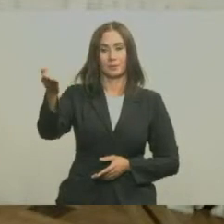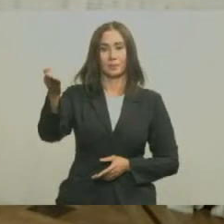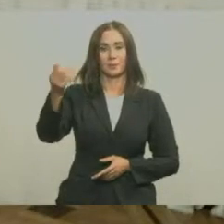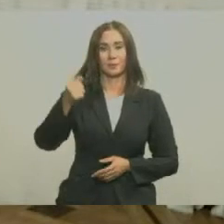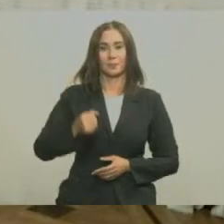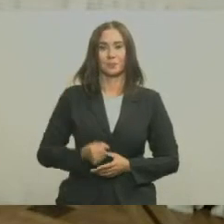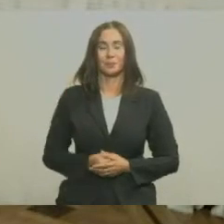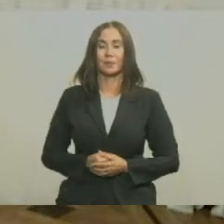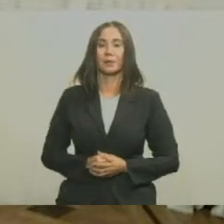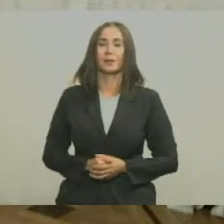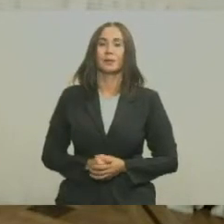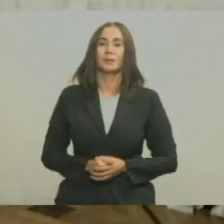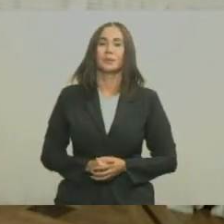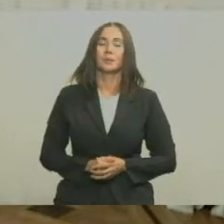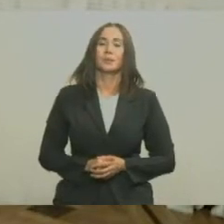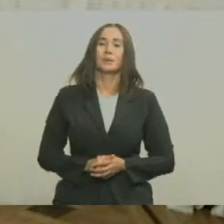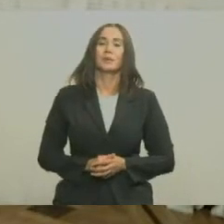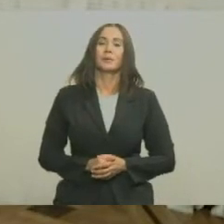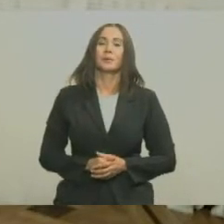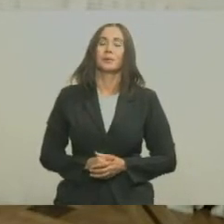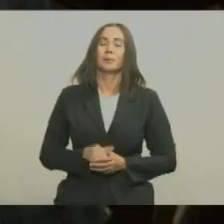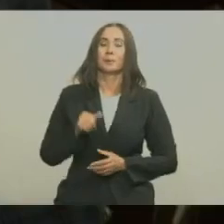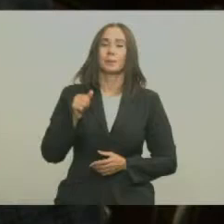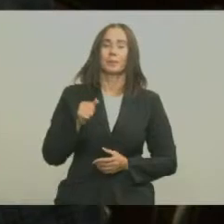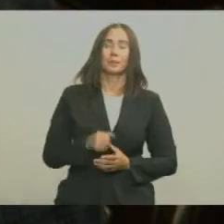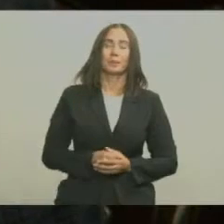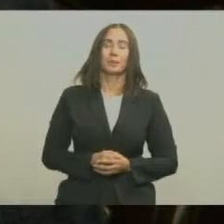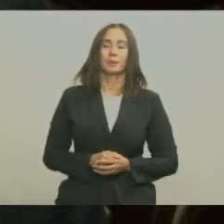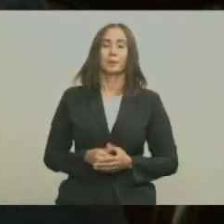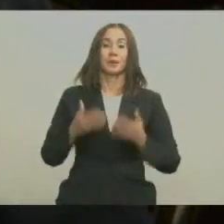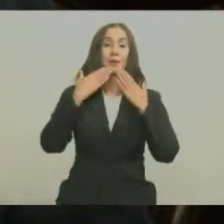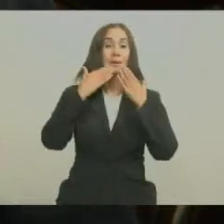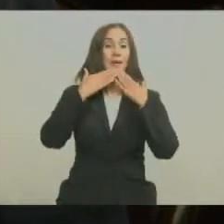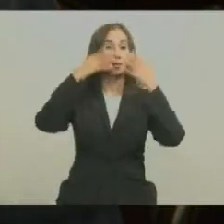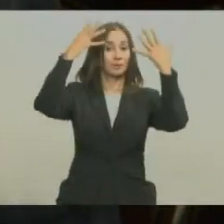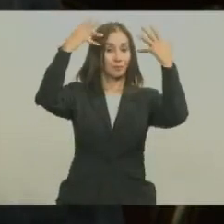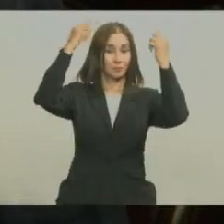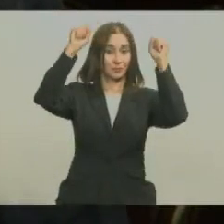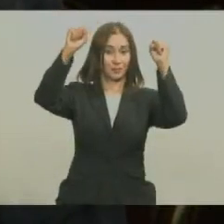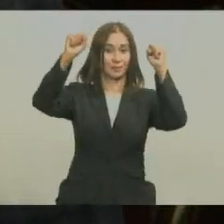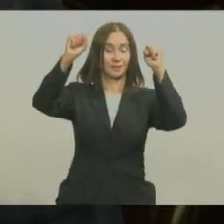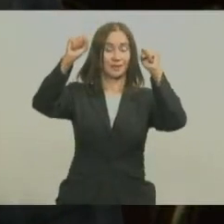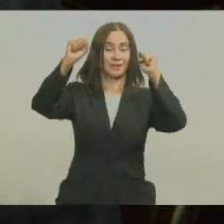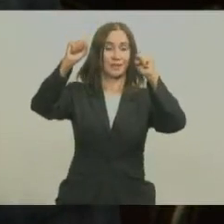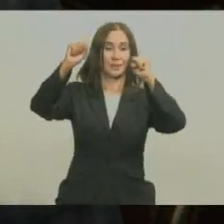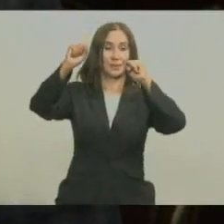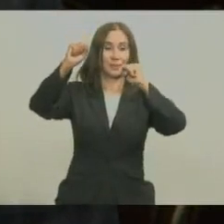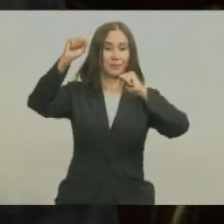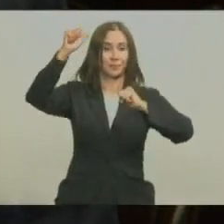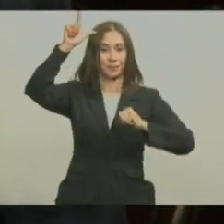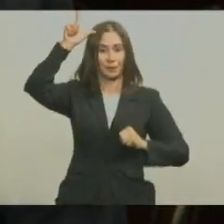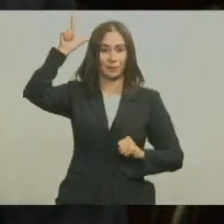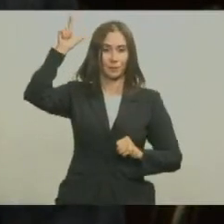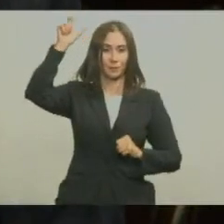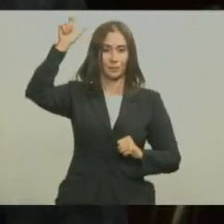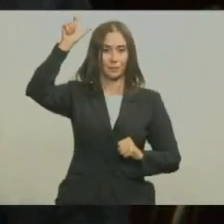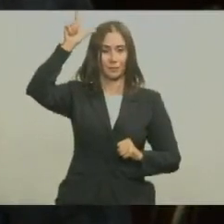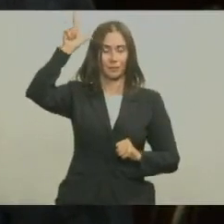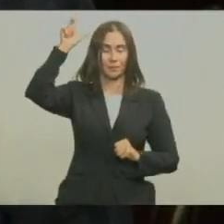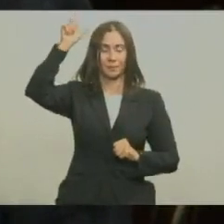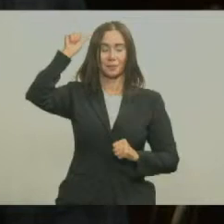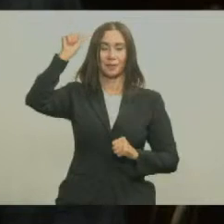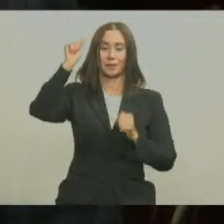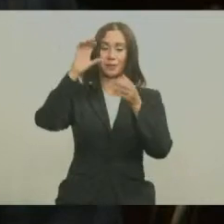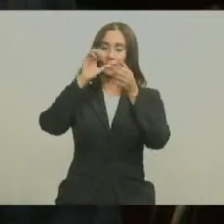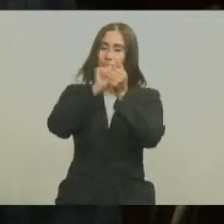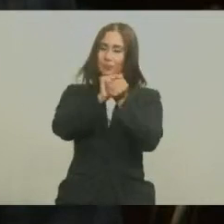Félix. Gracias, señor presidente constitucional de la República, Luis Abinader, junto a su